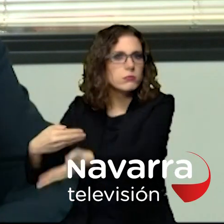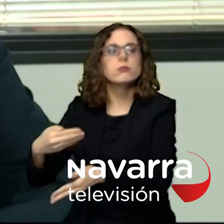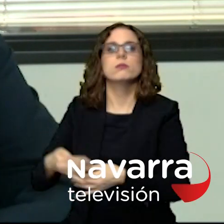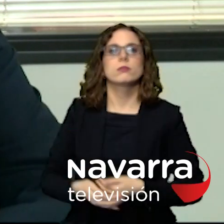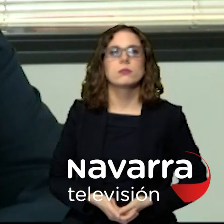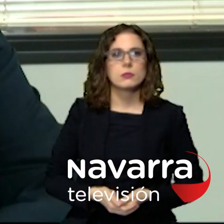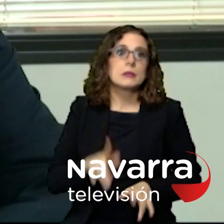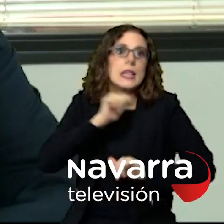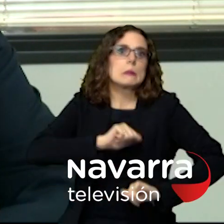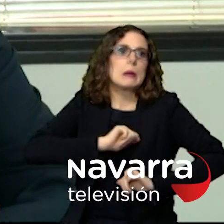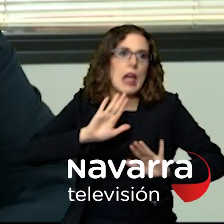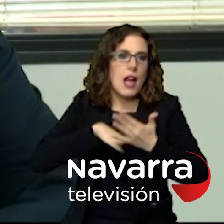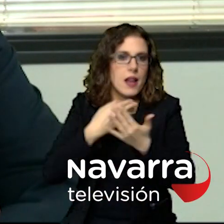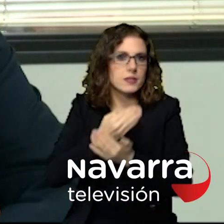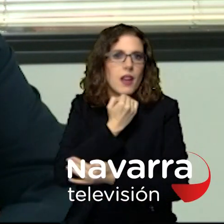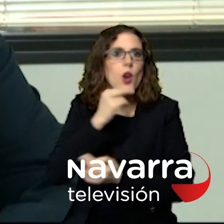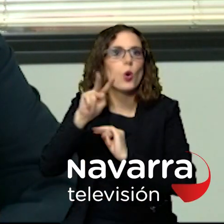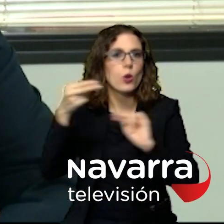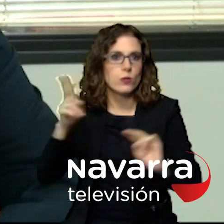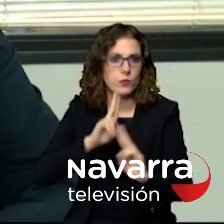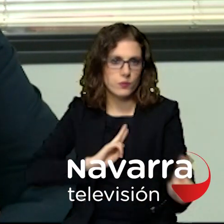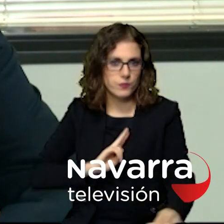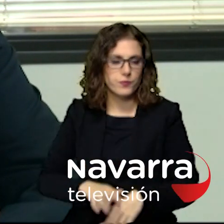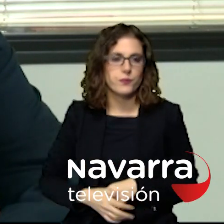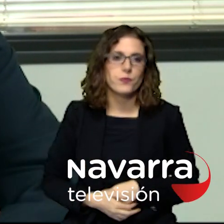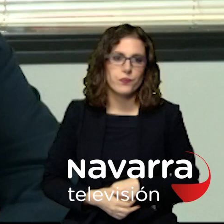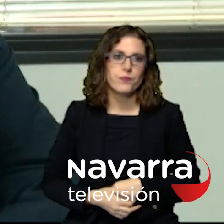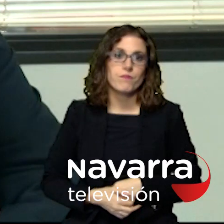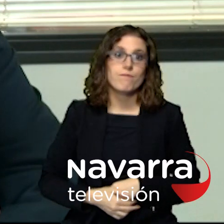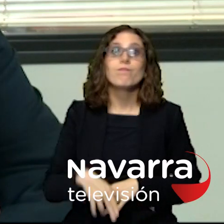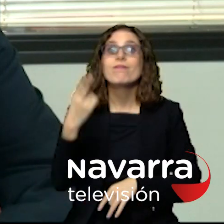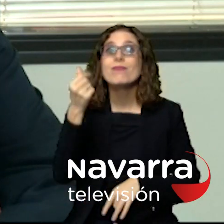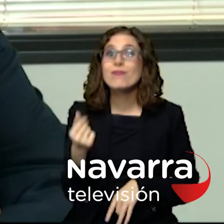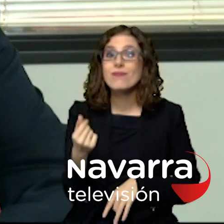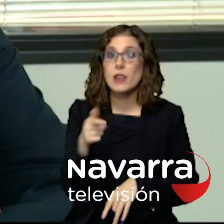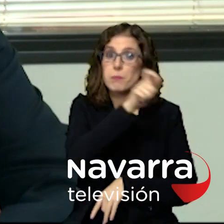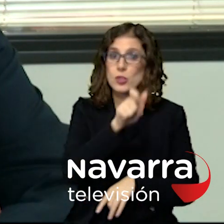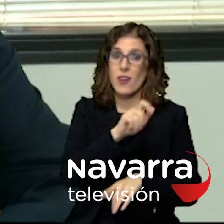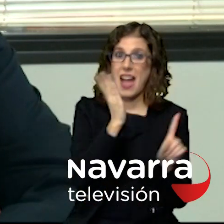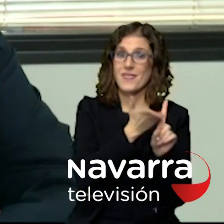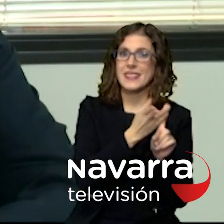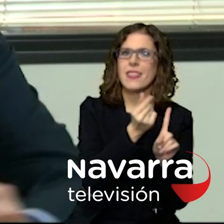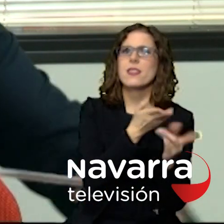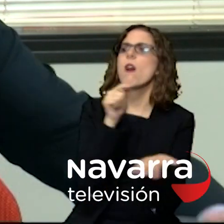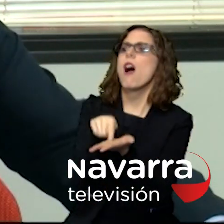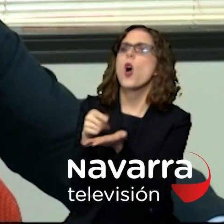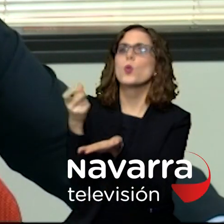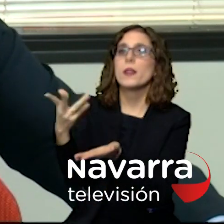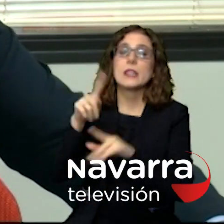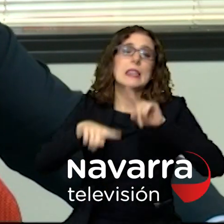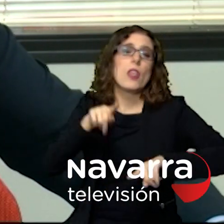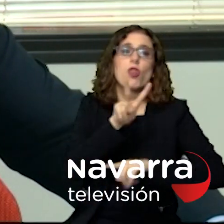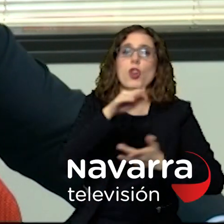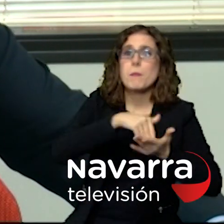recorrido. Habrá que esperar cuando van saliendo. Las cantidades que reclaman los afectados son muy variables. Van desde 2.000 euros